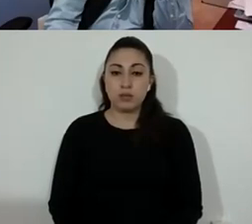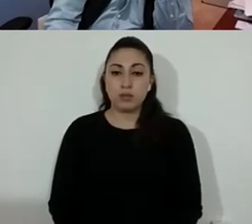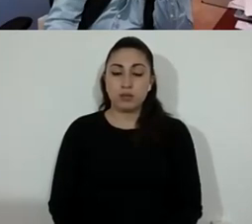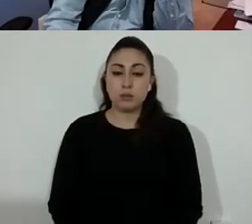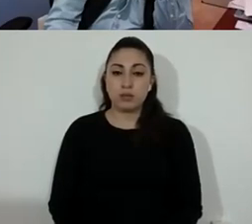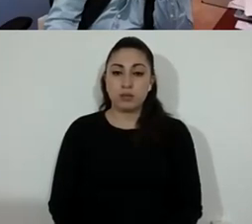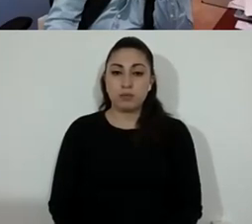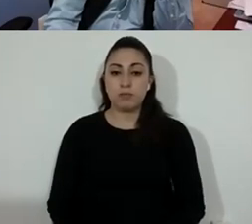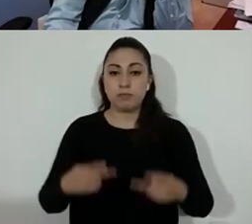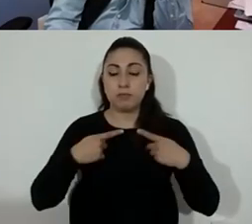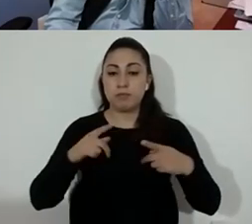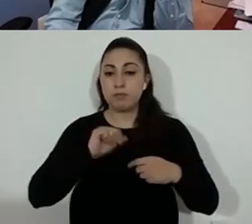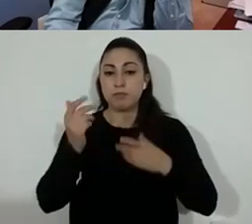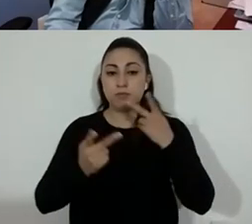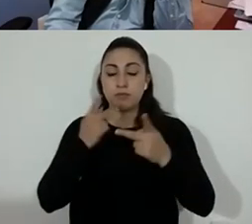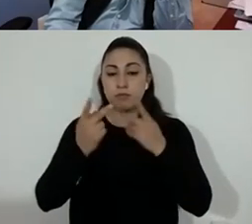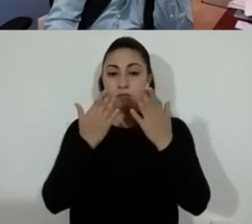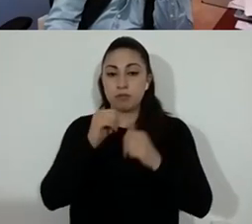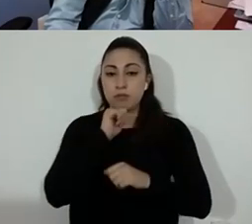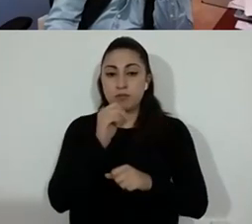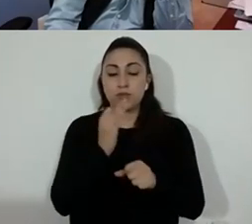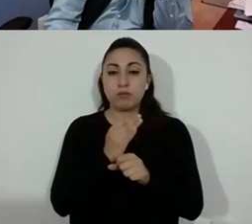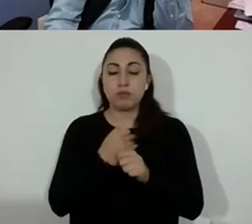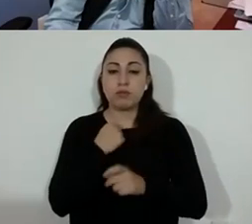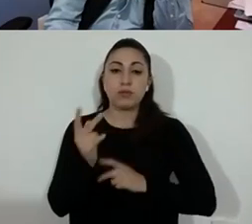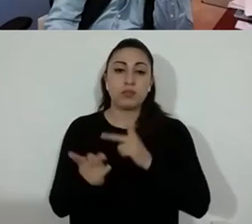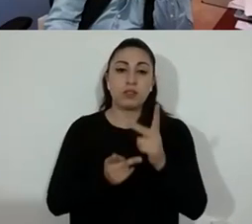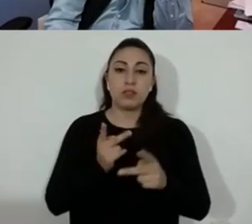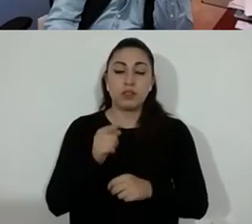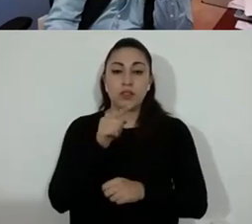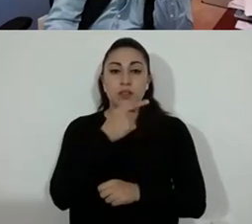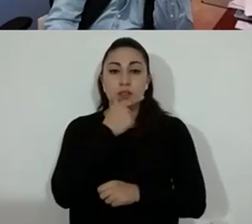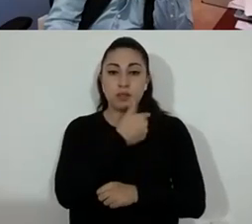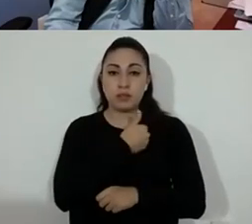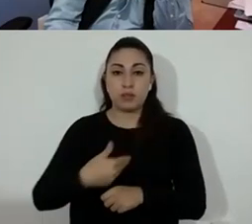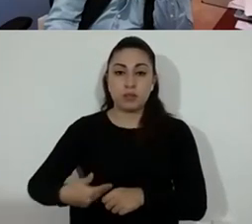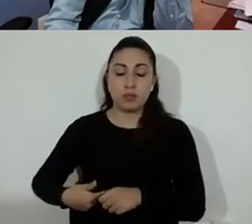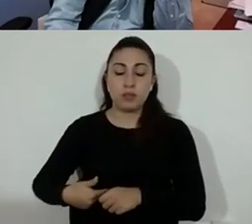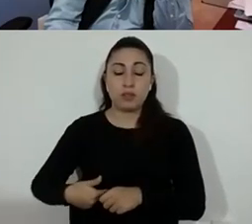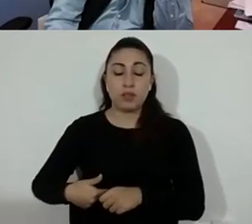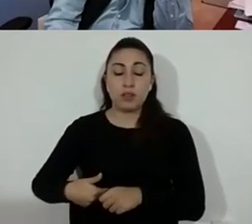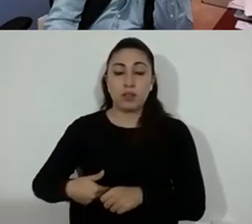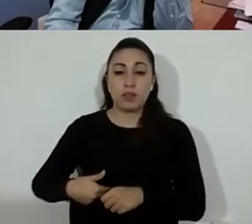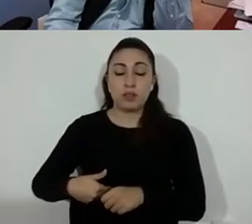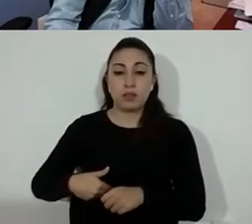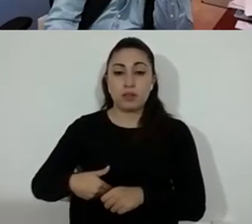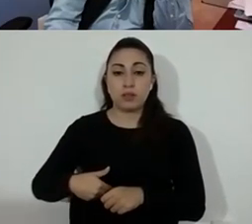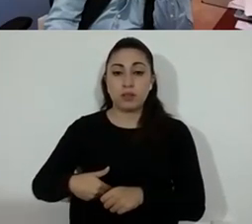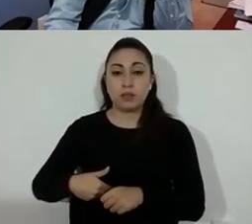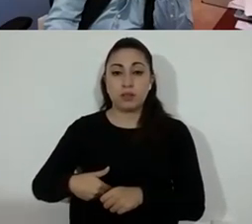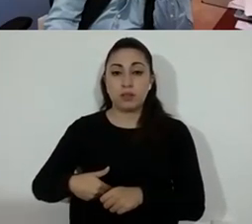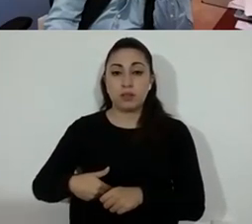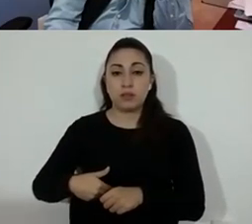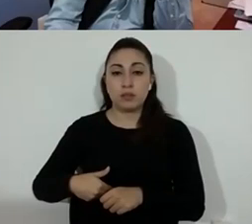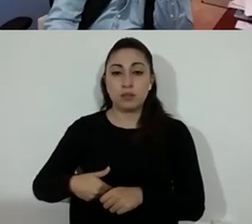Al no existir, solo preguntaría al diputado presidente si por su conducto